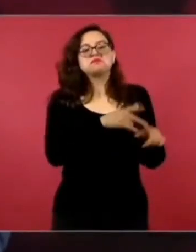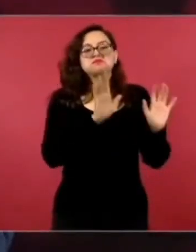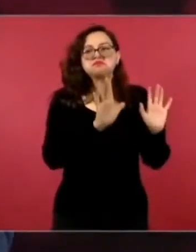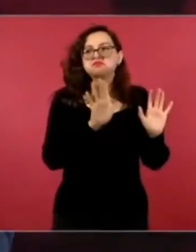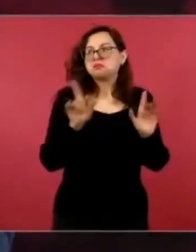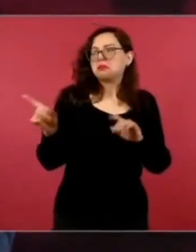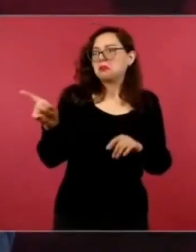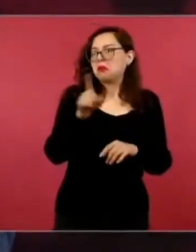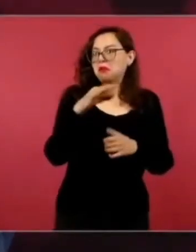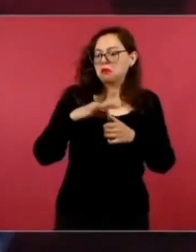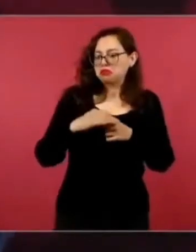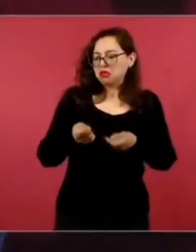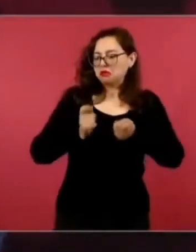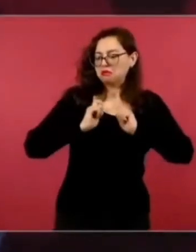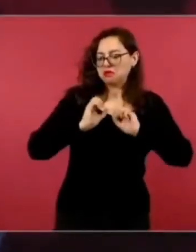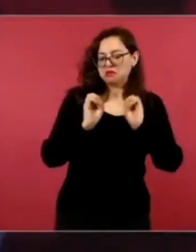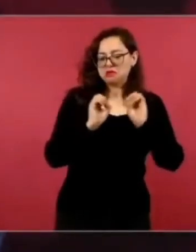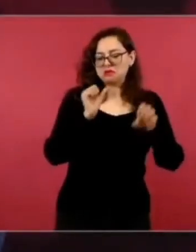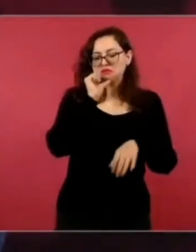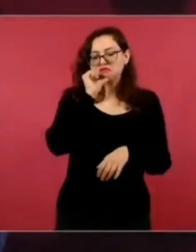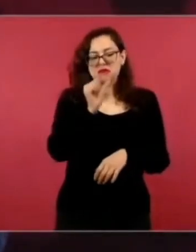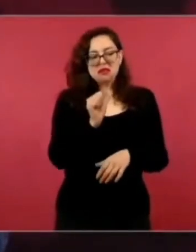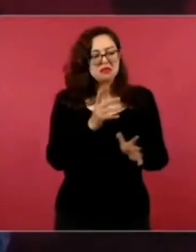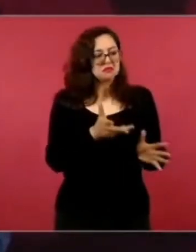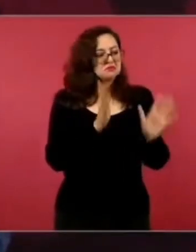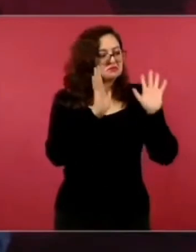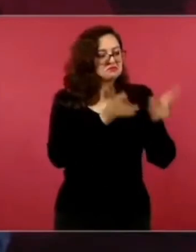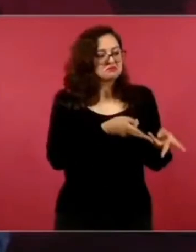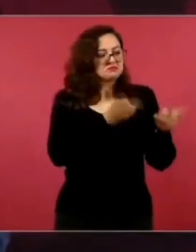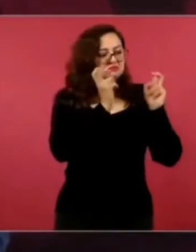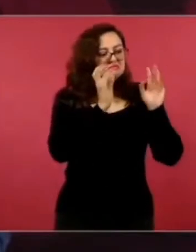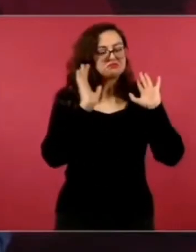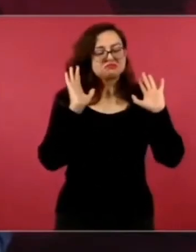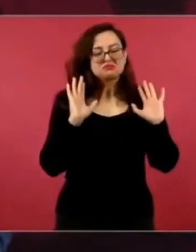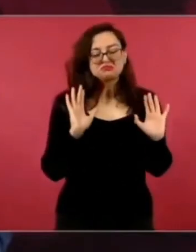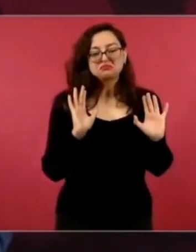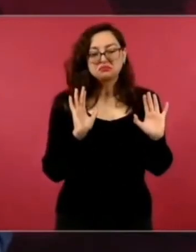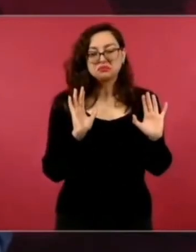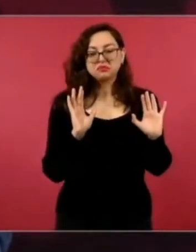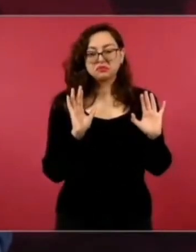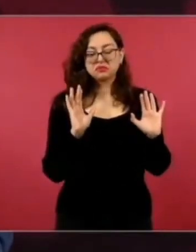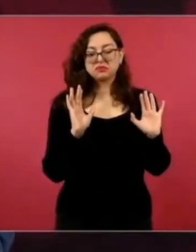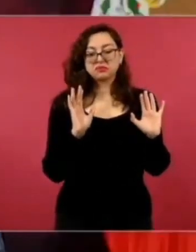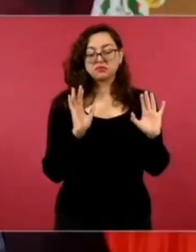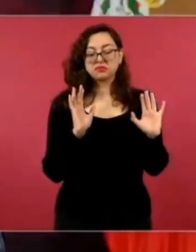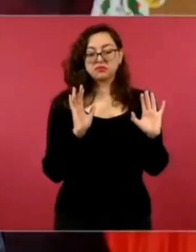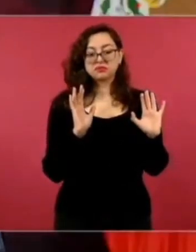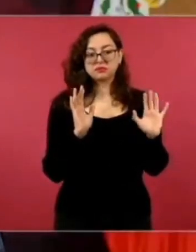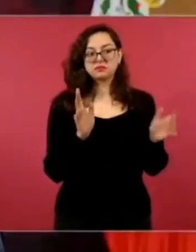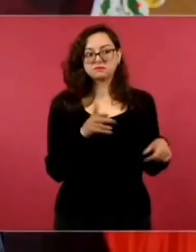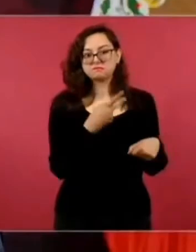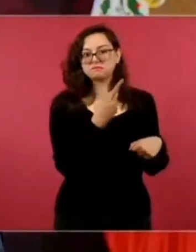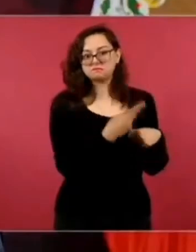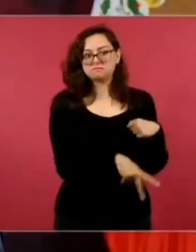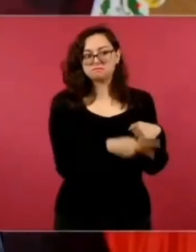y además corría antes más riesgo